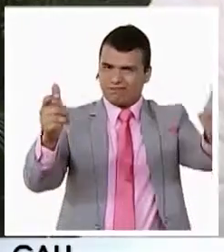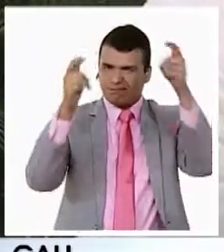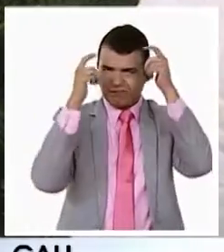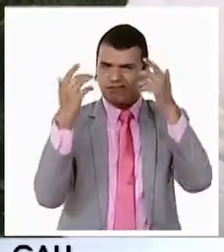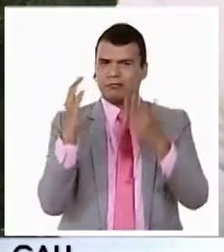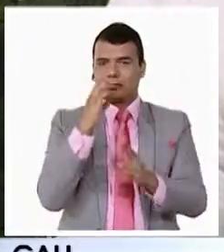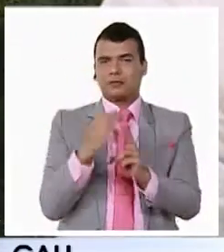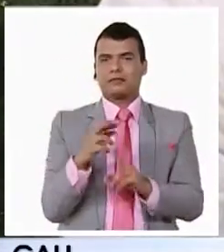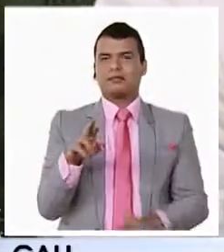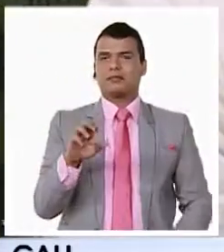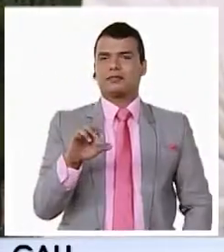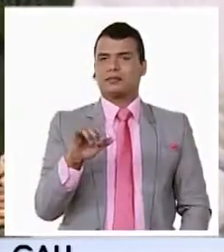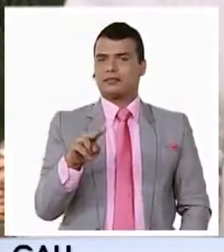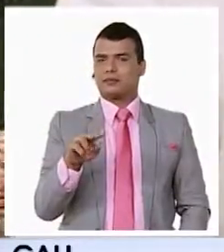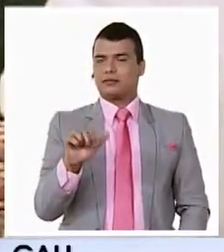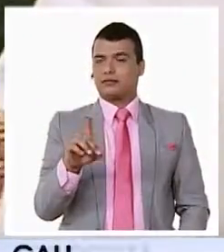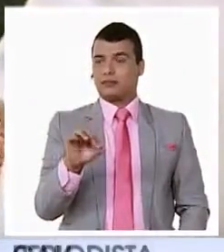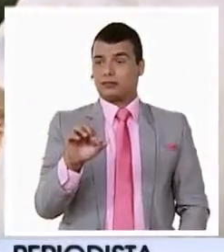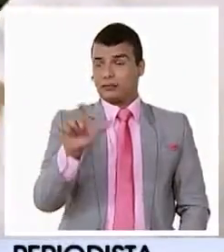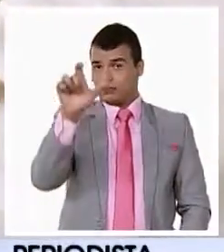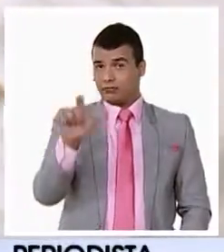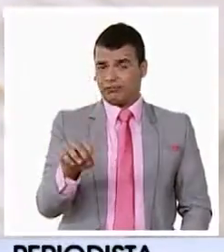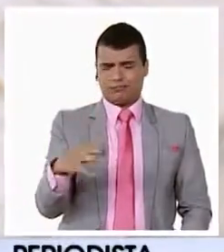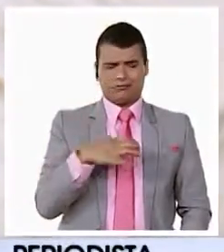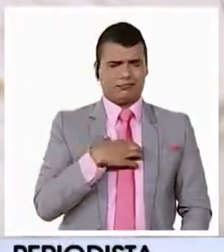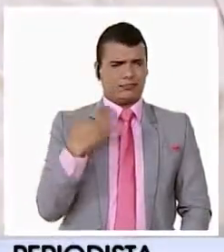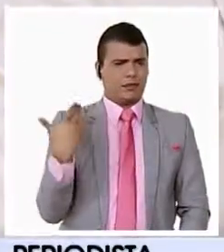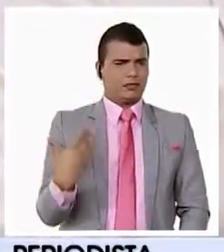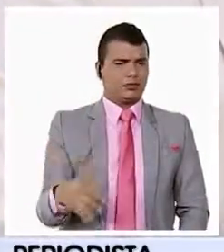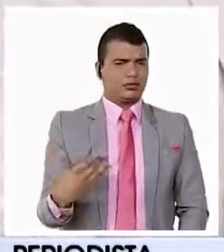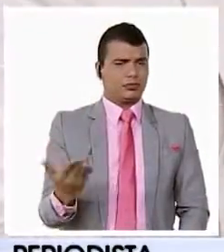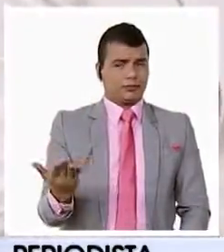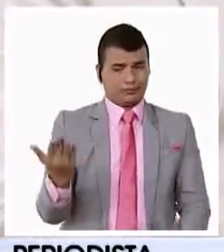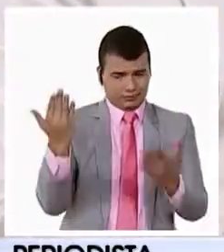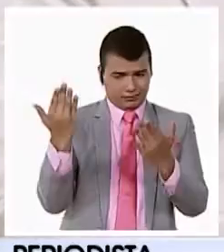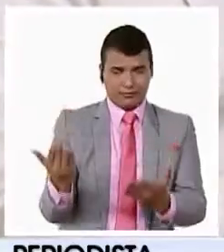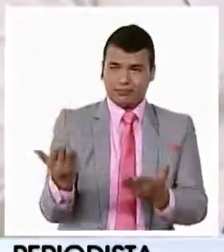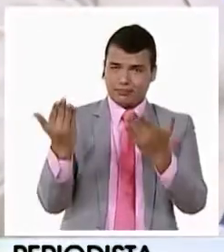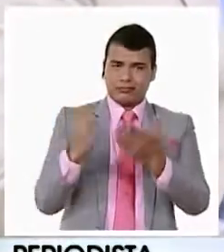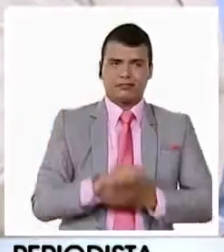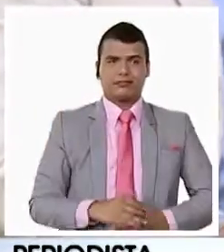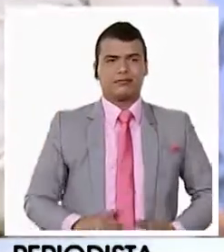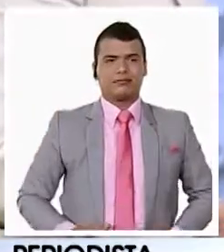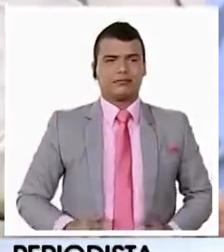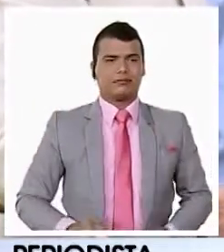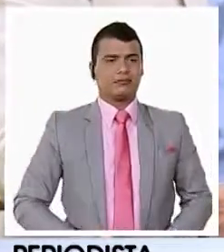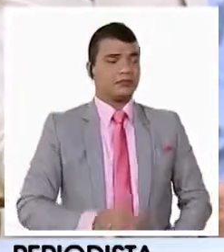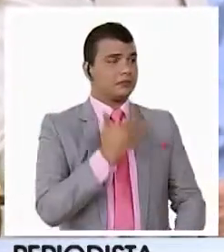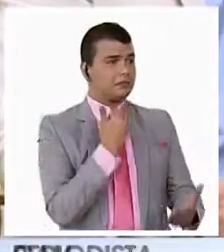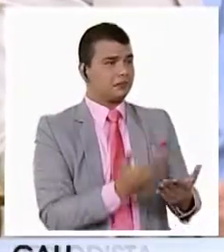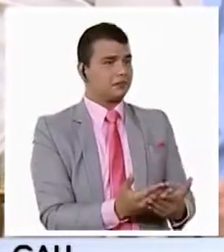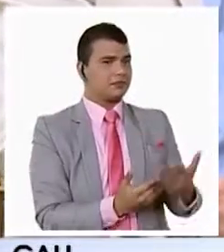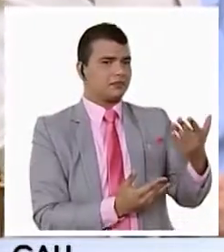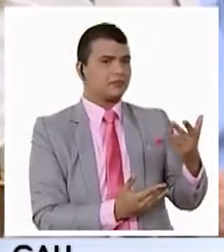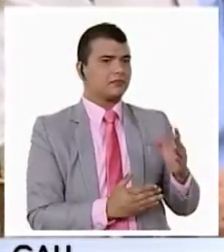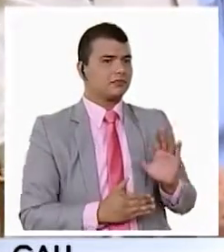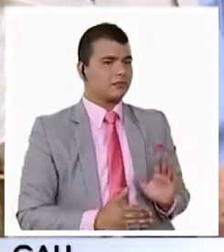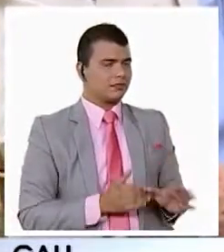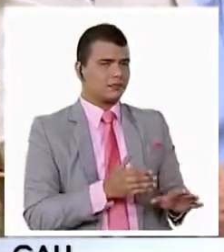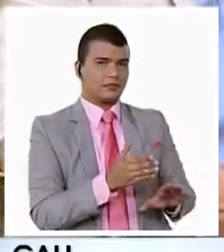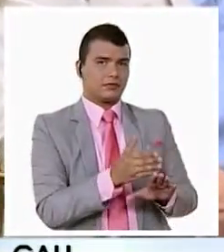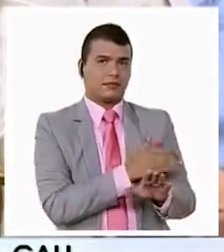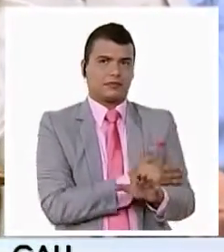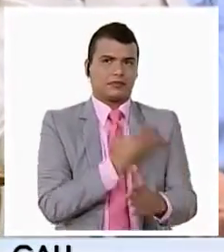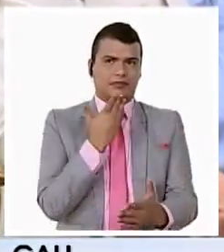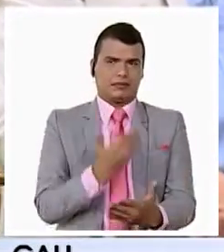Rivera, y su logro más importante en su exitosa carrera profesional. Es todo un honor, profe. Muchas gracias, Jaime. Bueno, antes que todo,